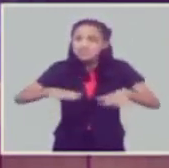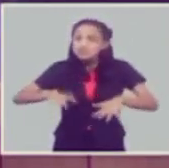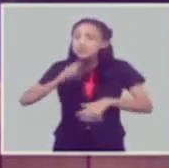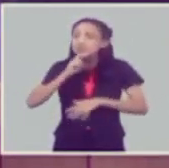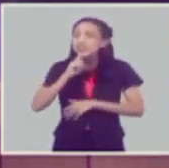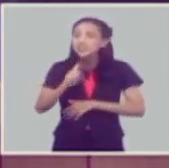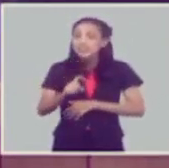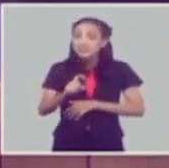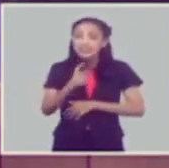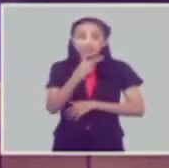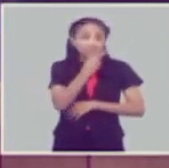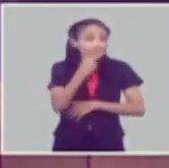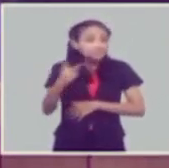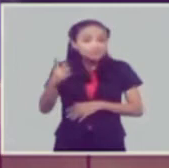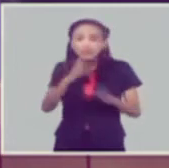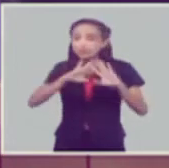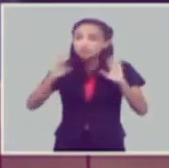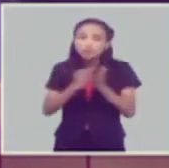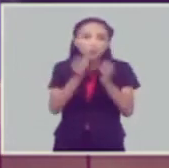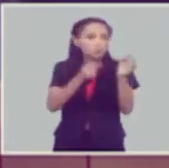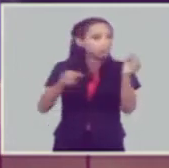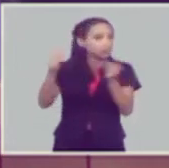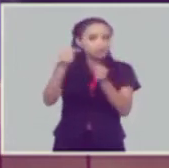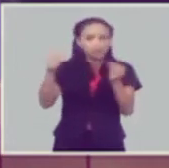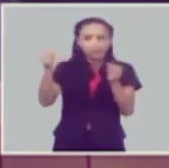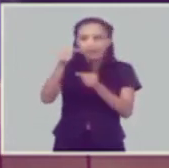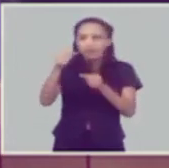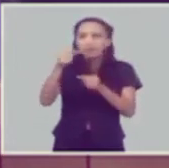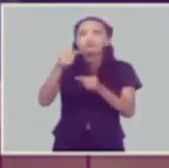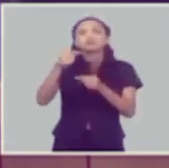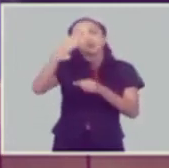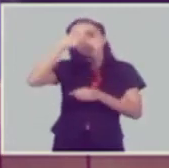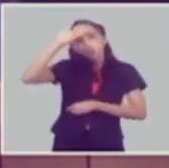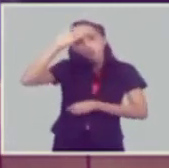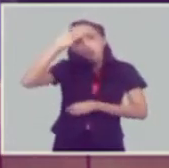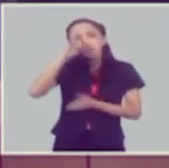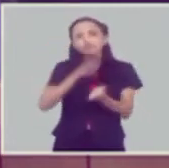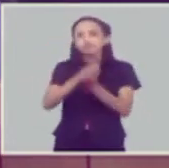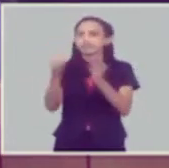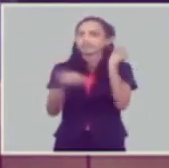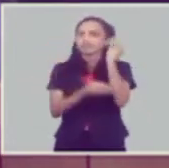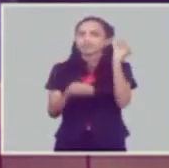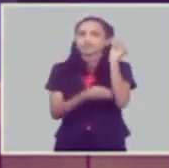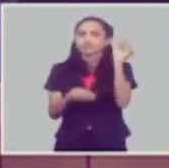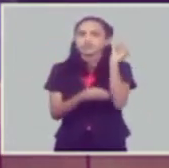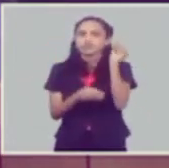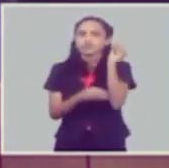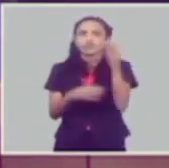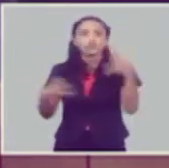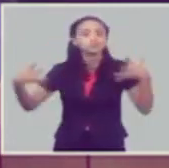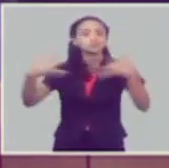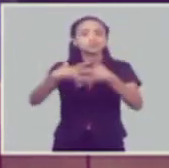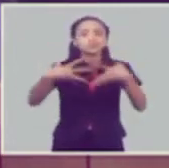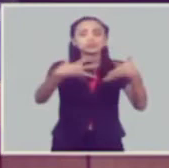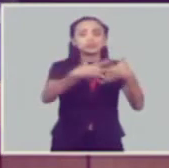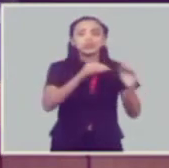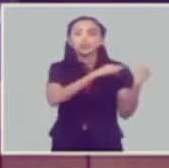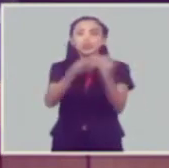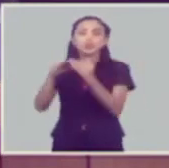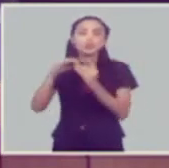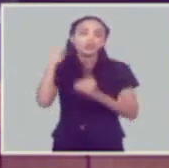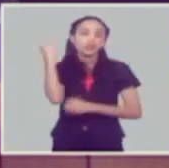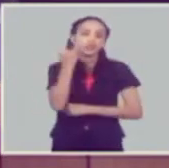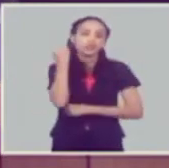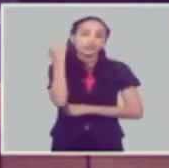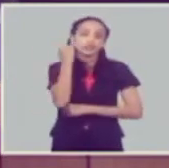sin dejar de atender ninguna de las prioridades, el país siguió fortaleciendo y desarrollando sus relaciones con la comunidad internacional sobre